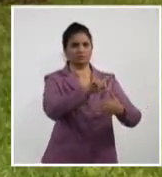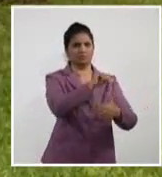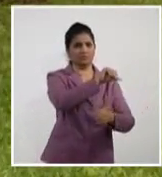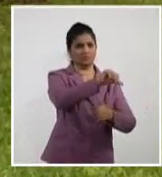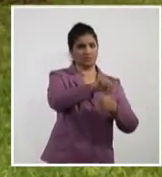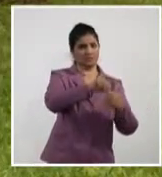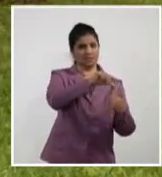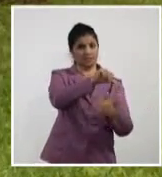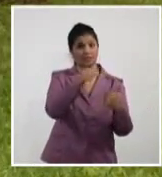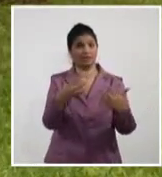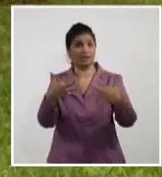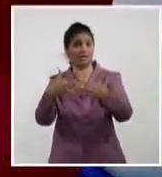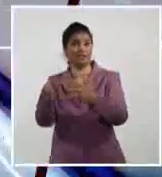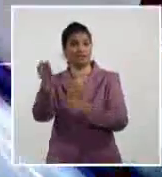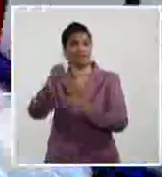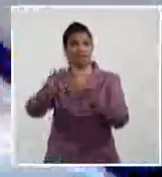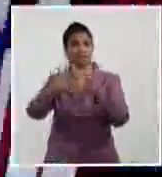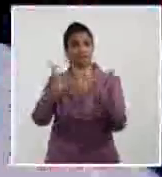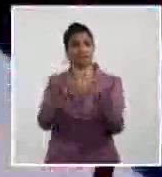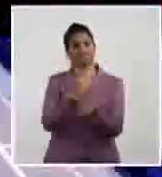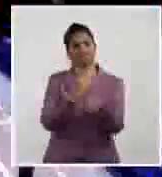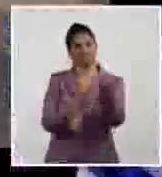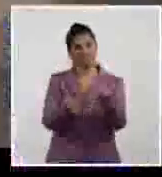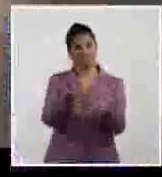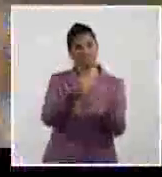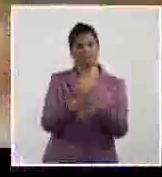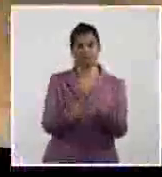mundial? Hagamos el balance.